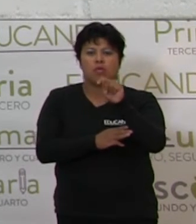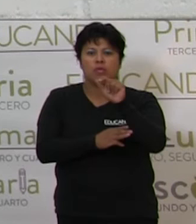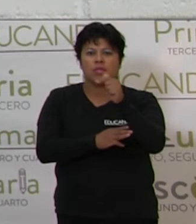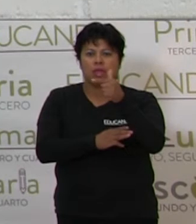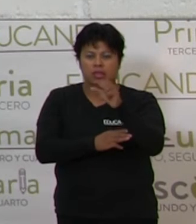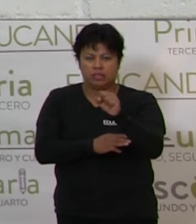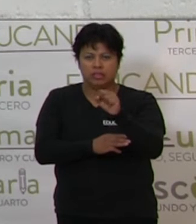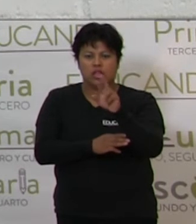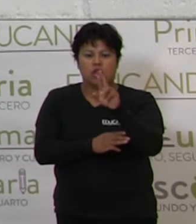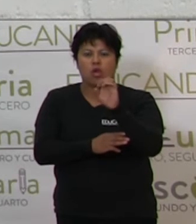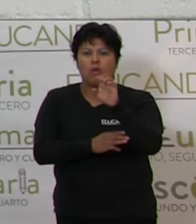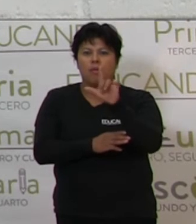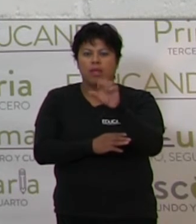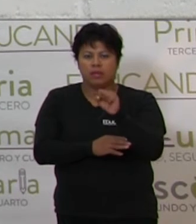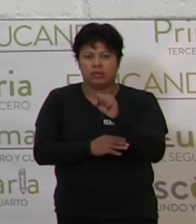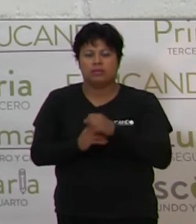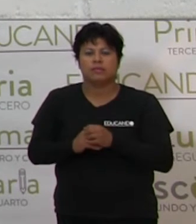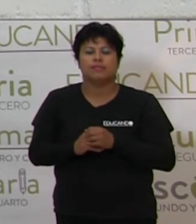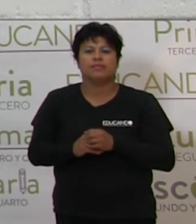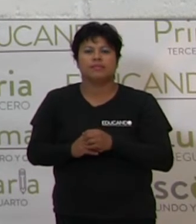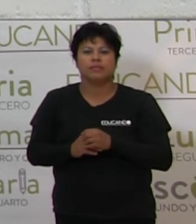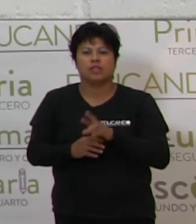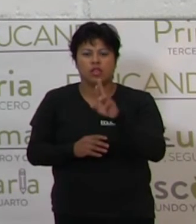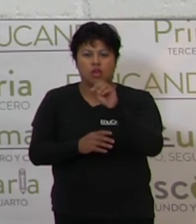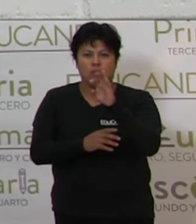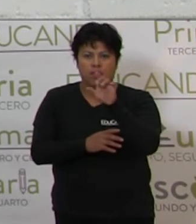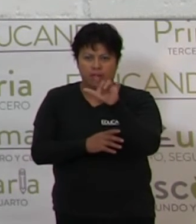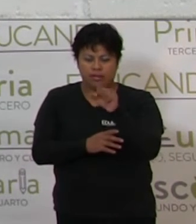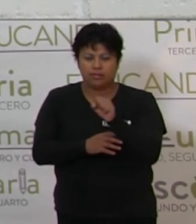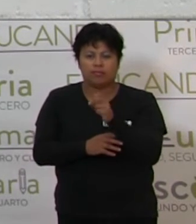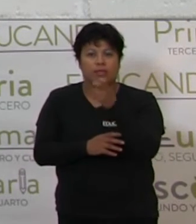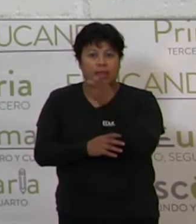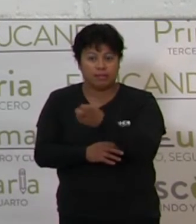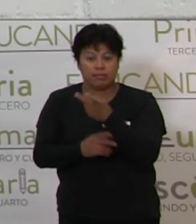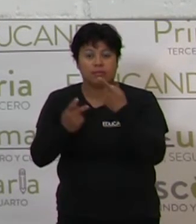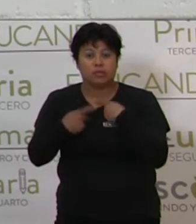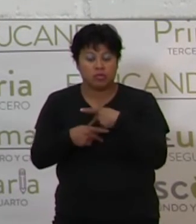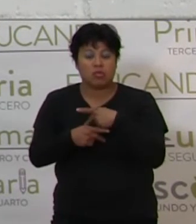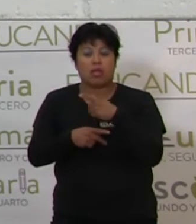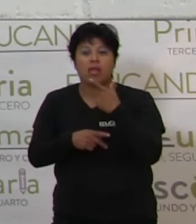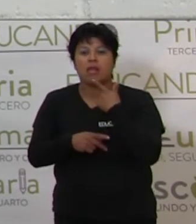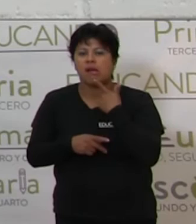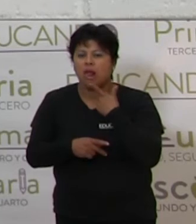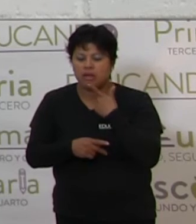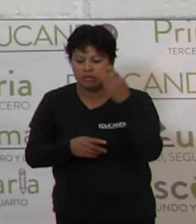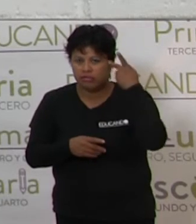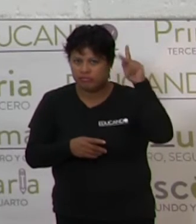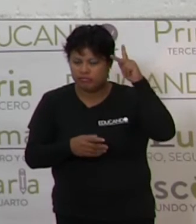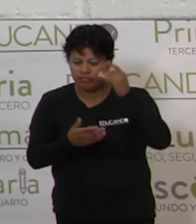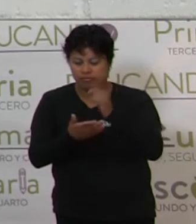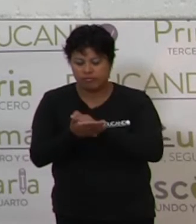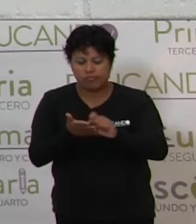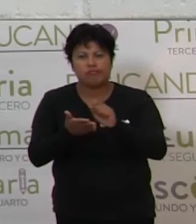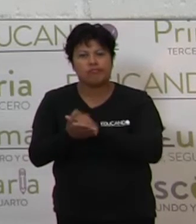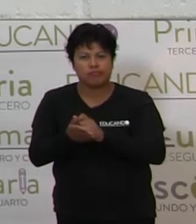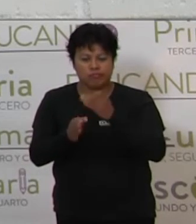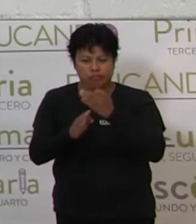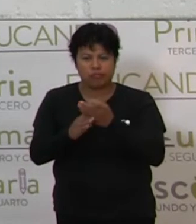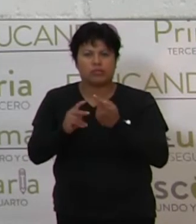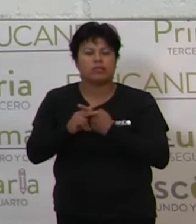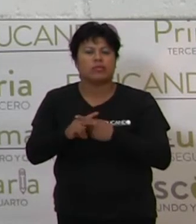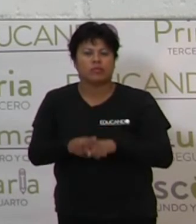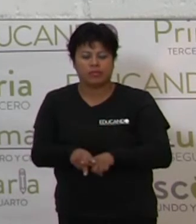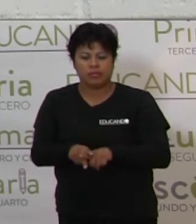Montague Rhodes James, o sea, James Montague Rhodes. Él es un escritor inglés y vamos a